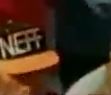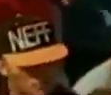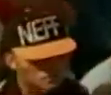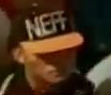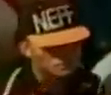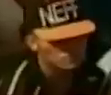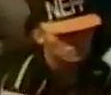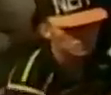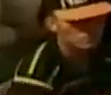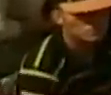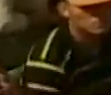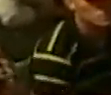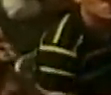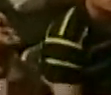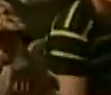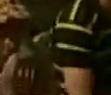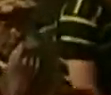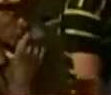le cae en la cara.